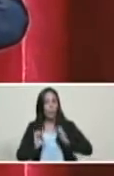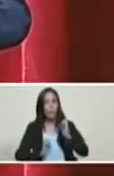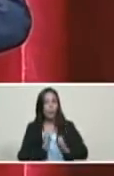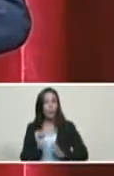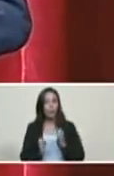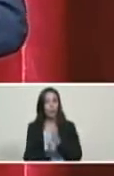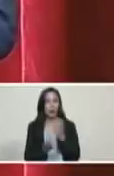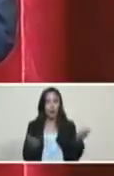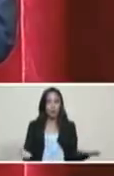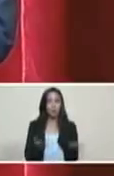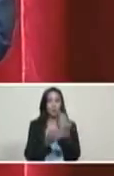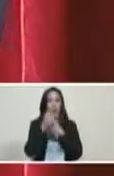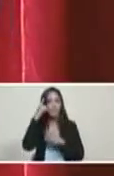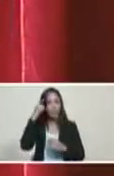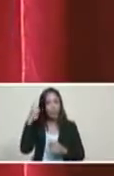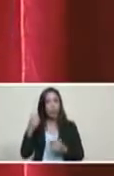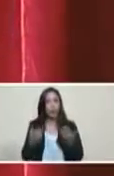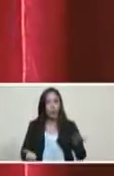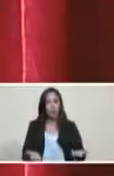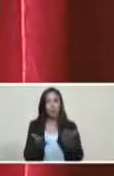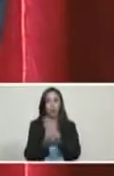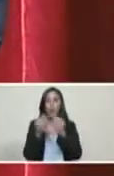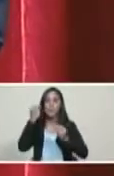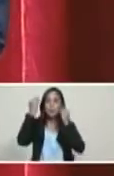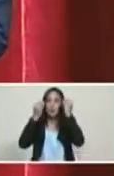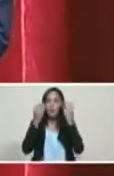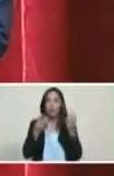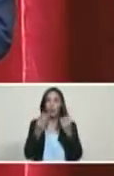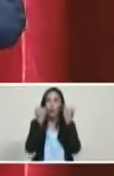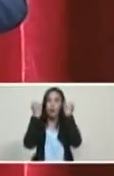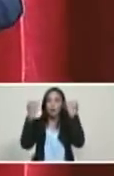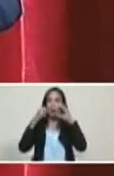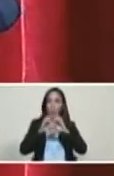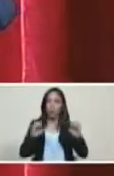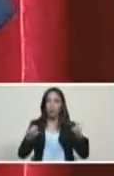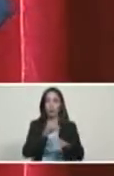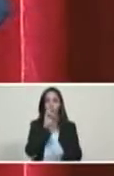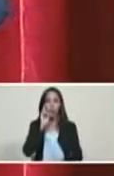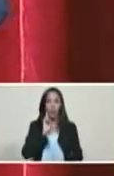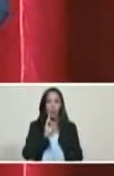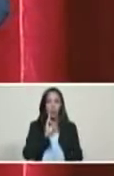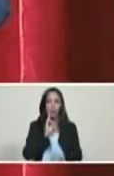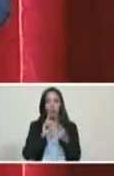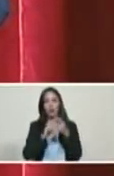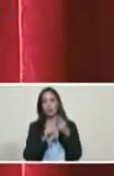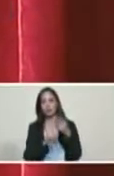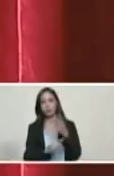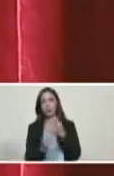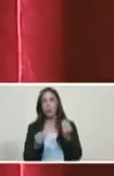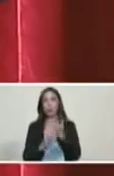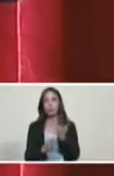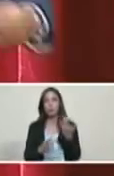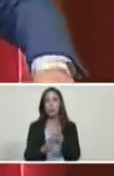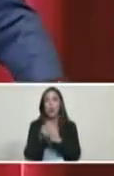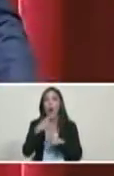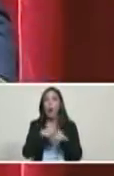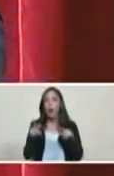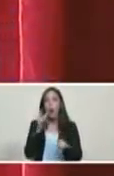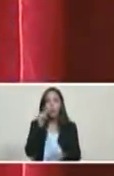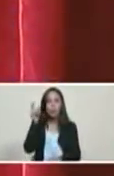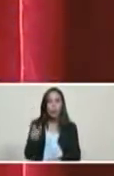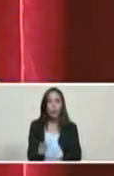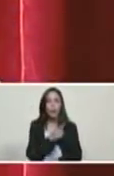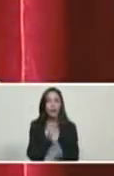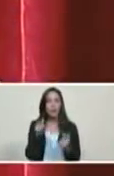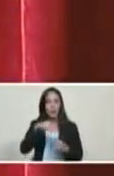espiritual, pedagógica, entre el pensamiento educativo de Bolívar, Samuel Robinson y José Martí.